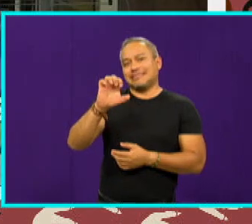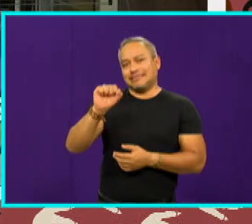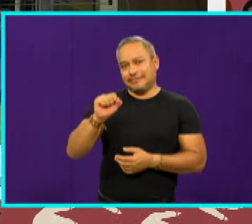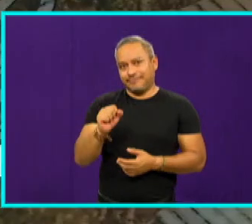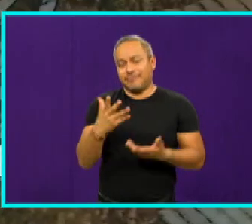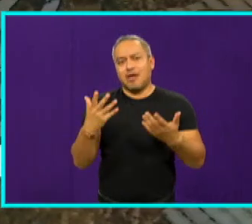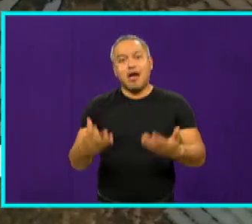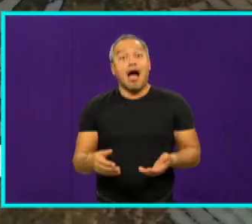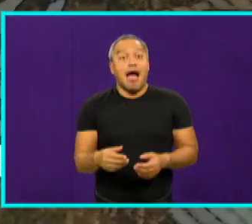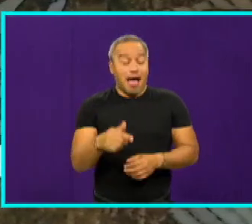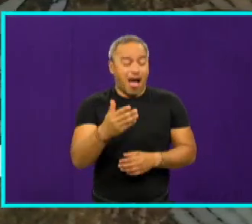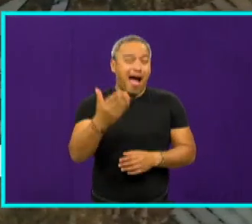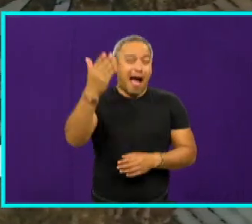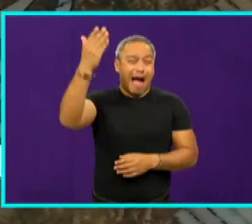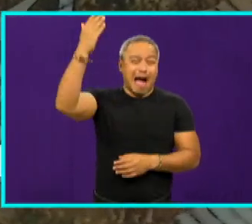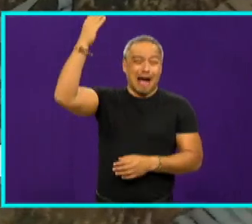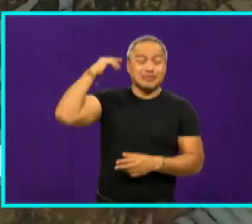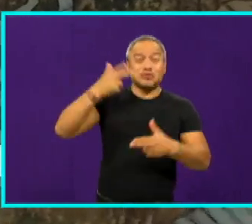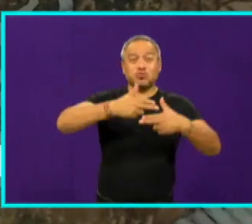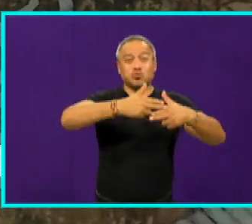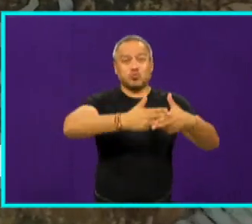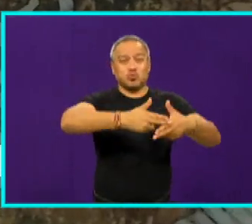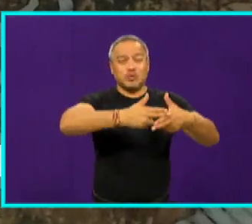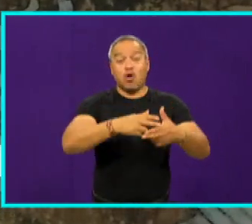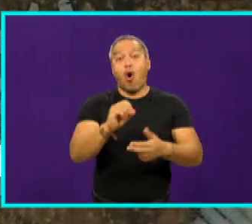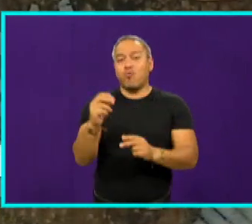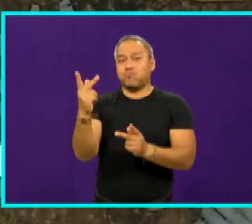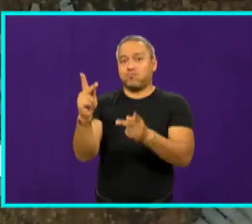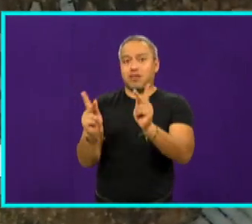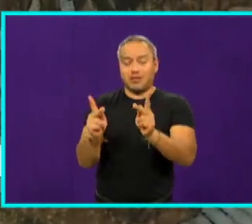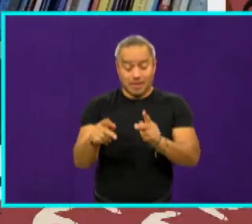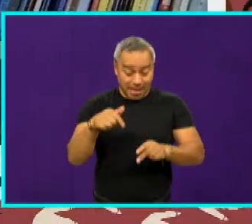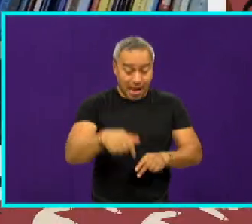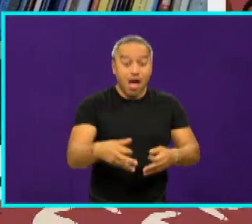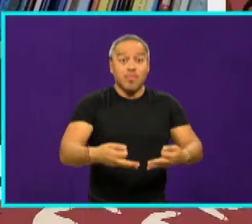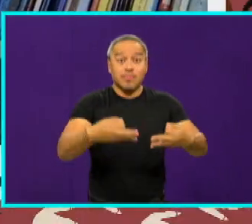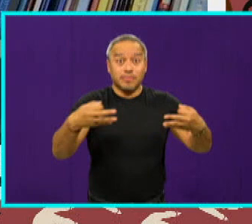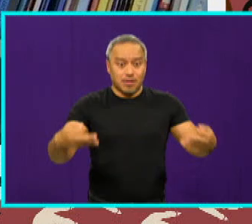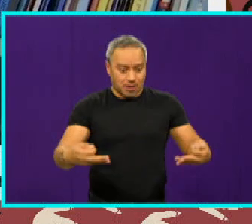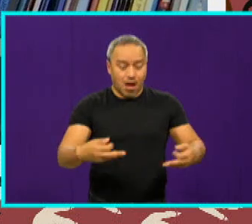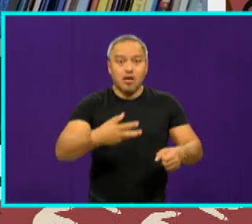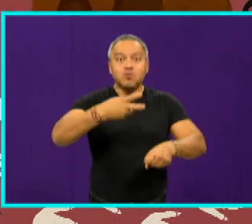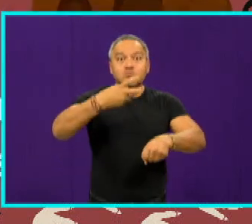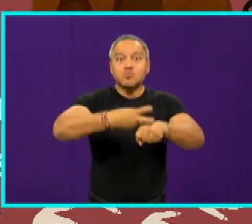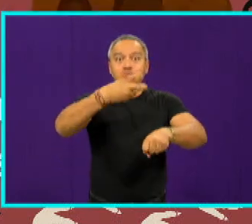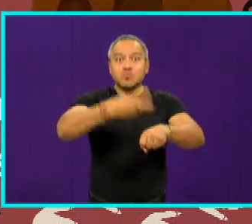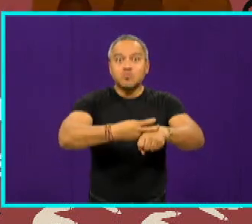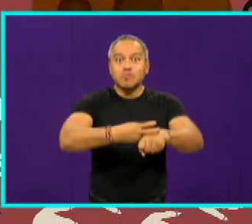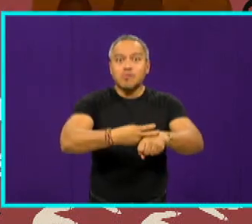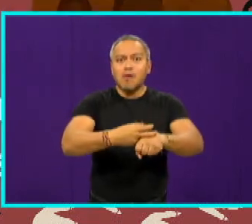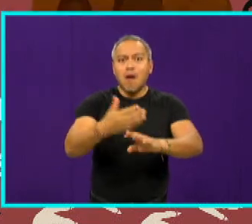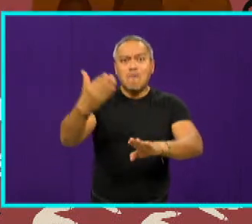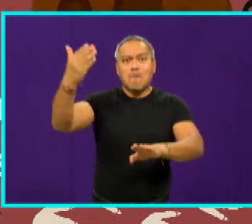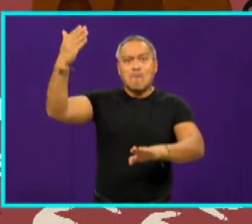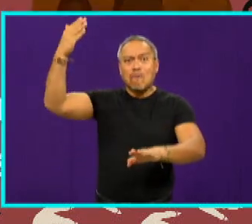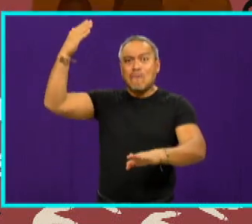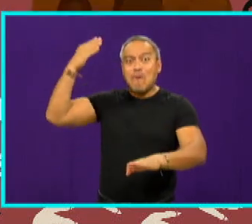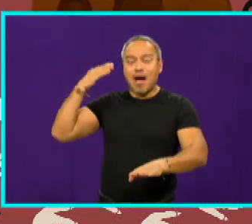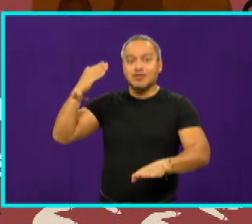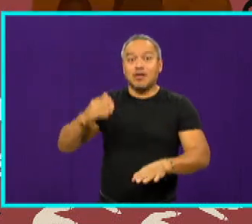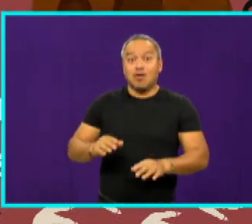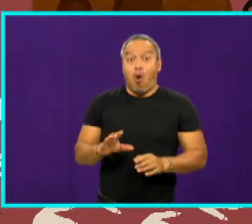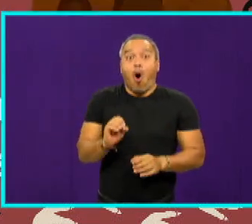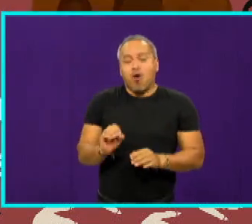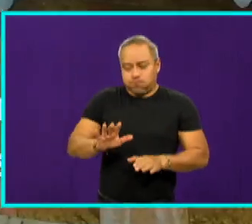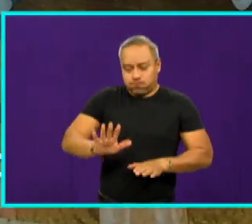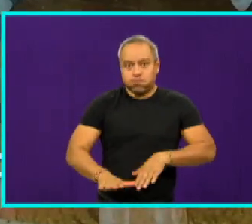que quedaron enterrados y endurecidos en la tierra hace mucho tiempo. Las huellas de animales y plantas